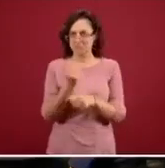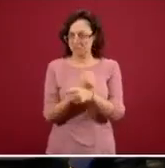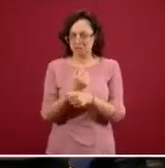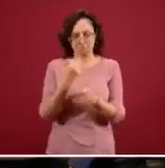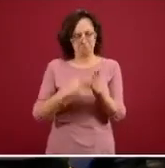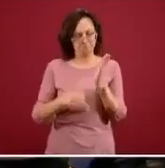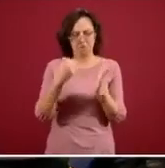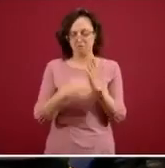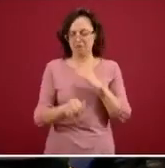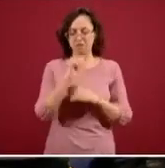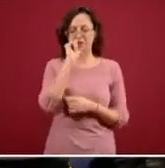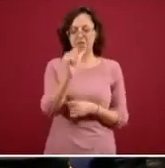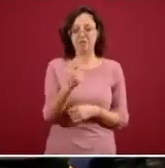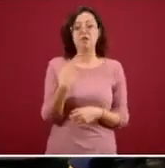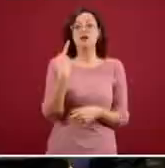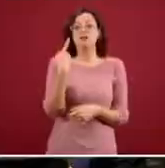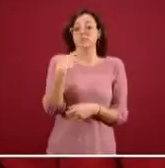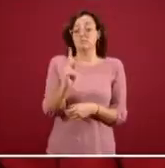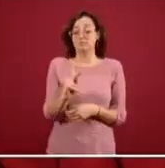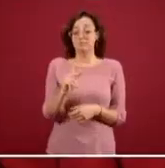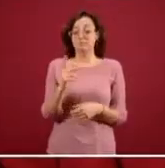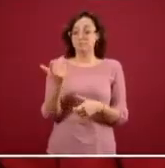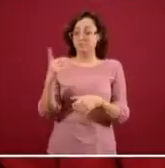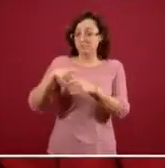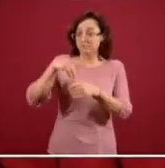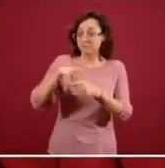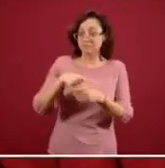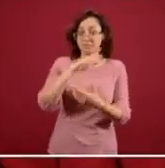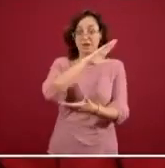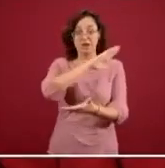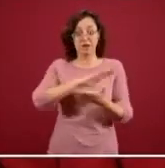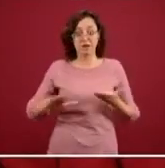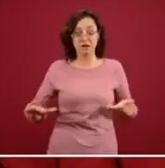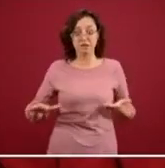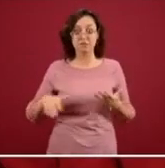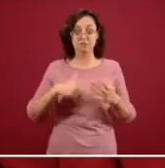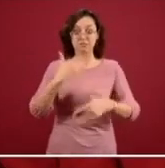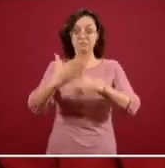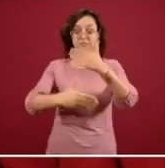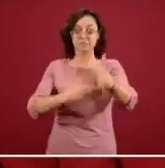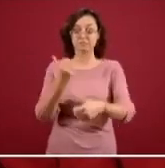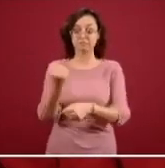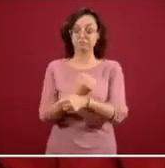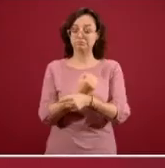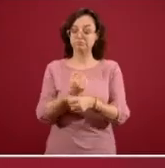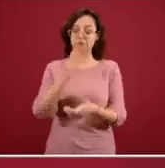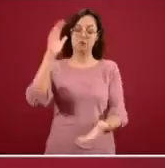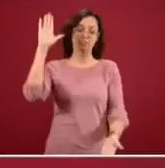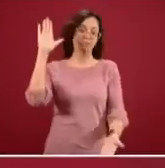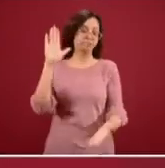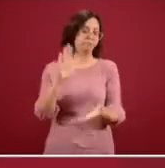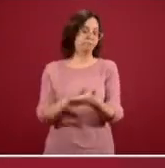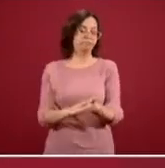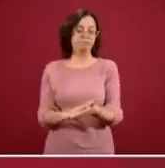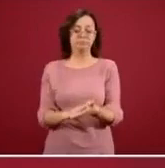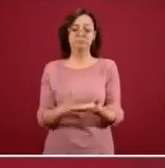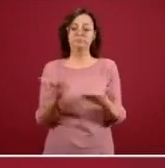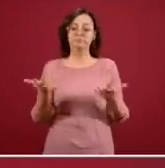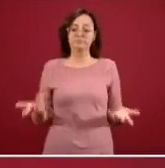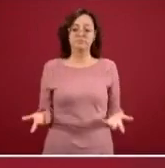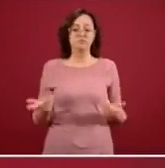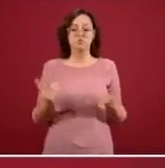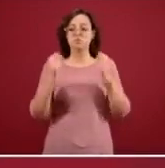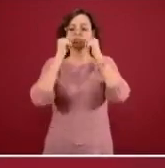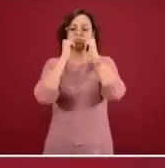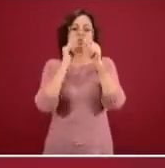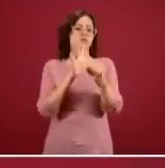se dona, no vamos a tener suficiente sangre. Como ha dicho el doctor Trejo, cualquier tipo de